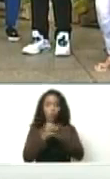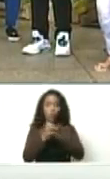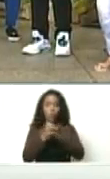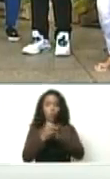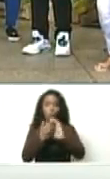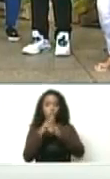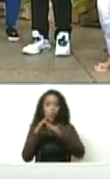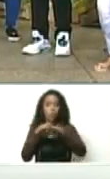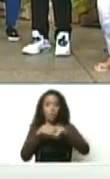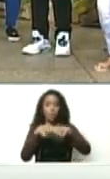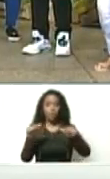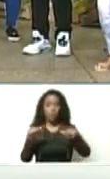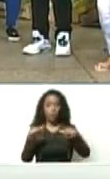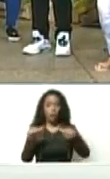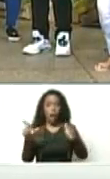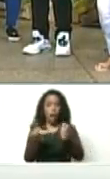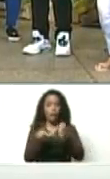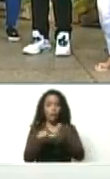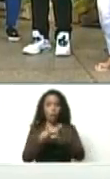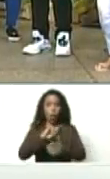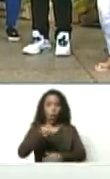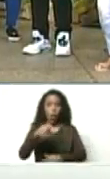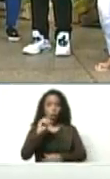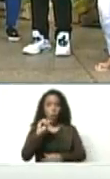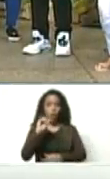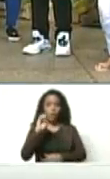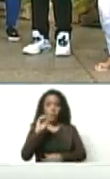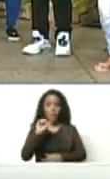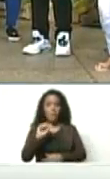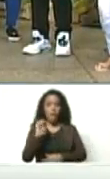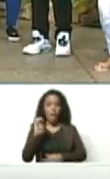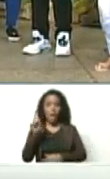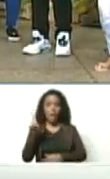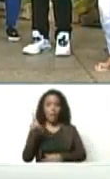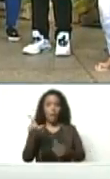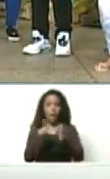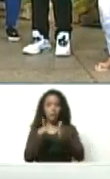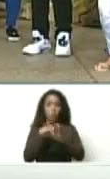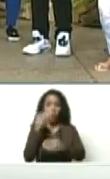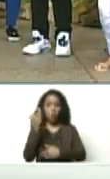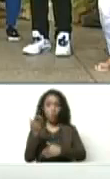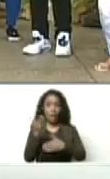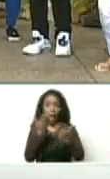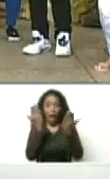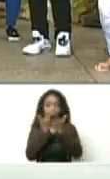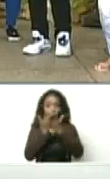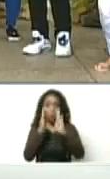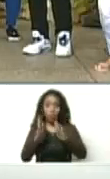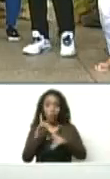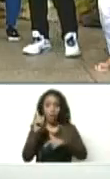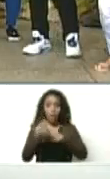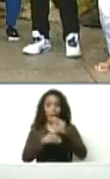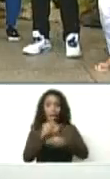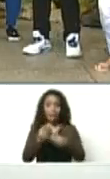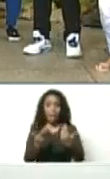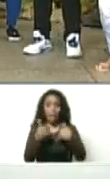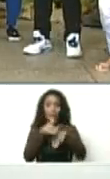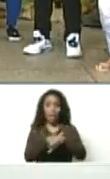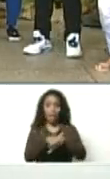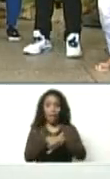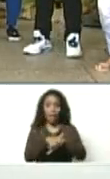su territorio el Liceo José Ávalo, que es el liceo donde usted estudió. Forma parte